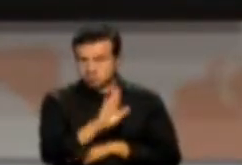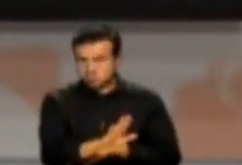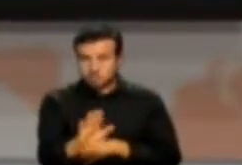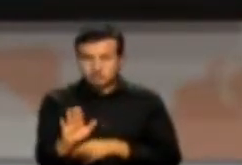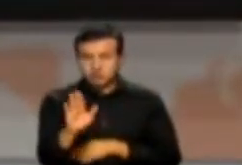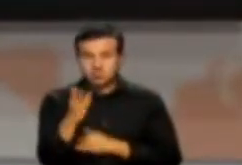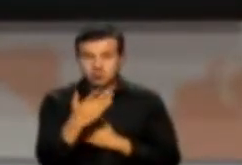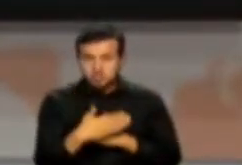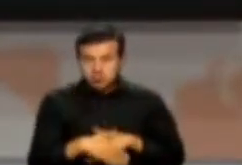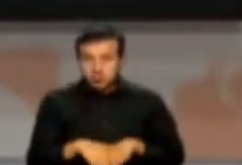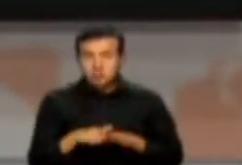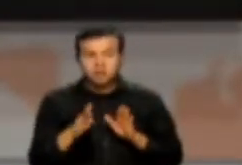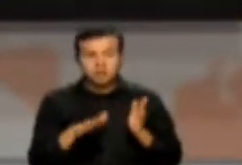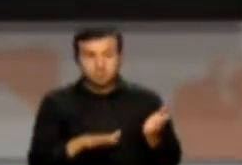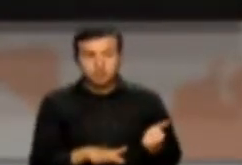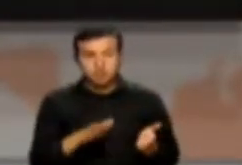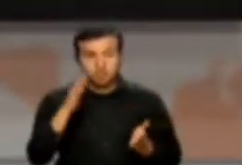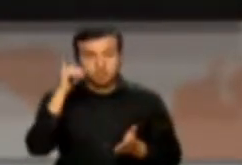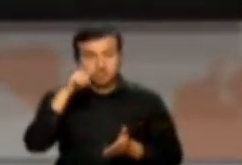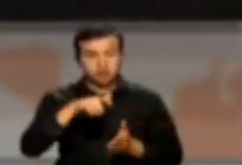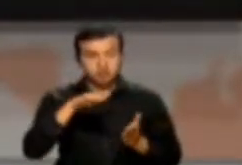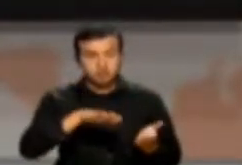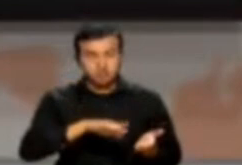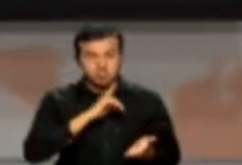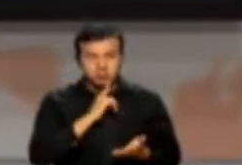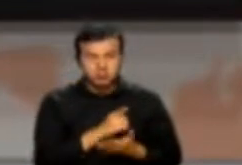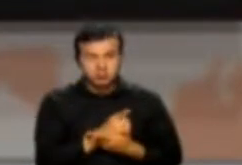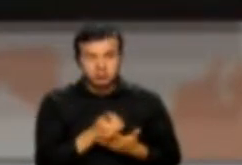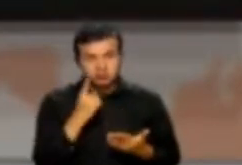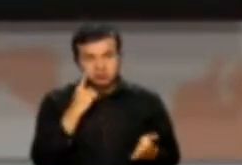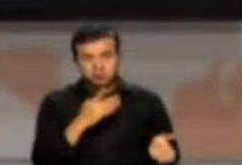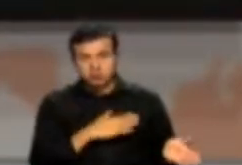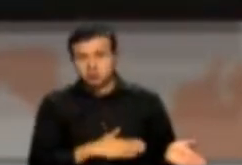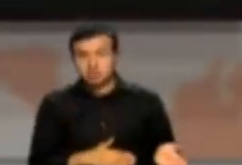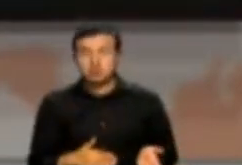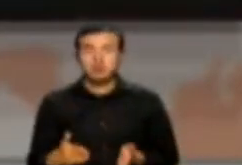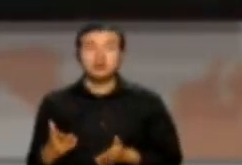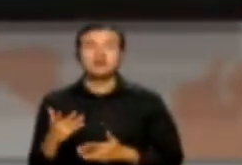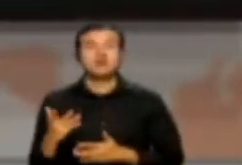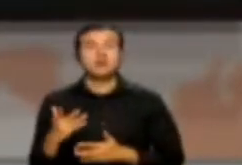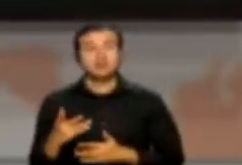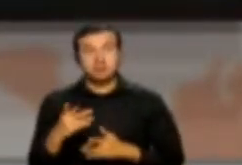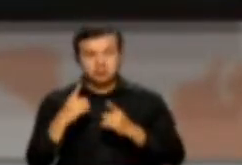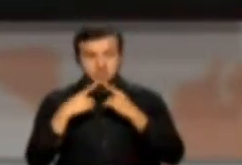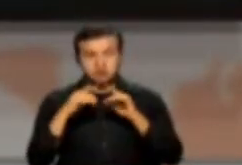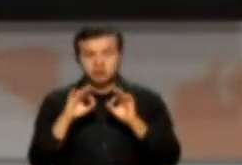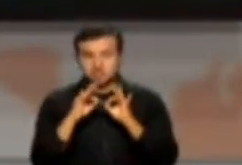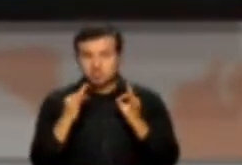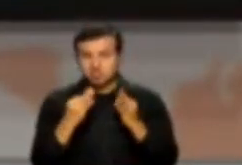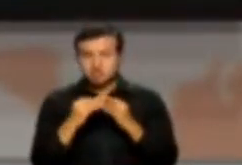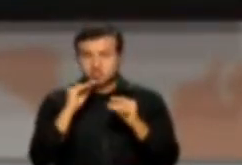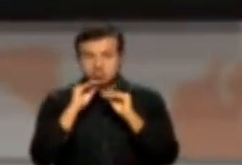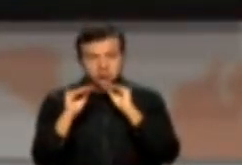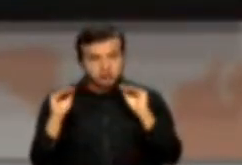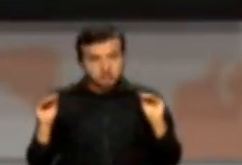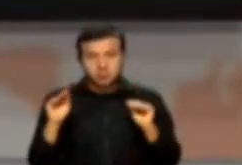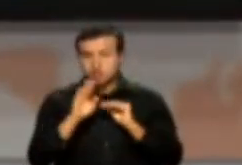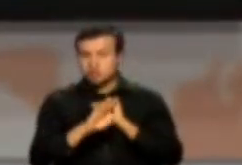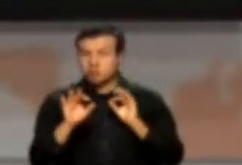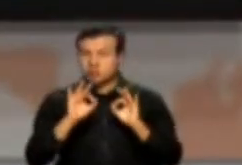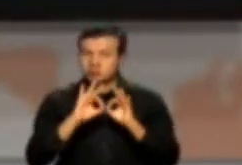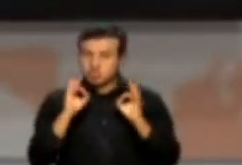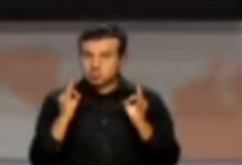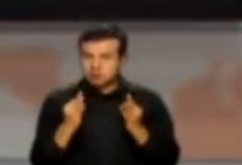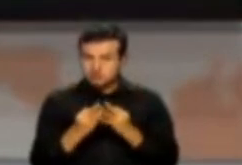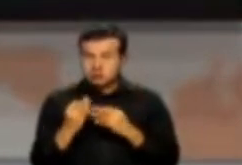que existe una muerte encefálica evidentemente se certifica se le comenta a la familia de que el familiar es